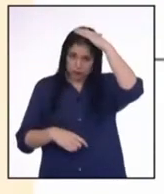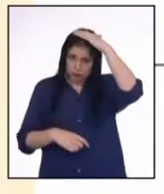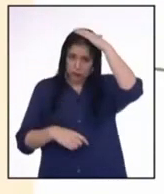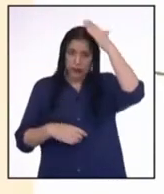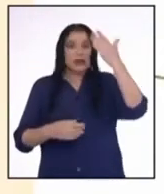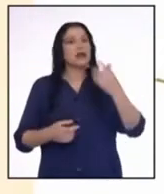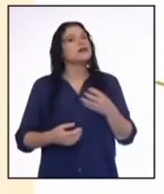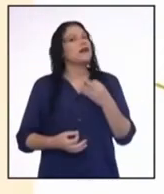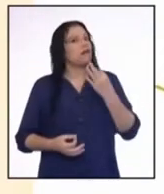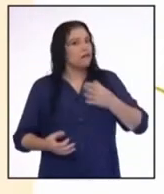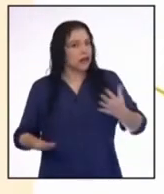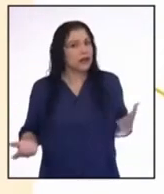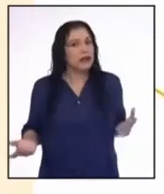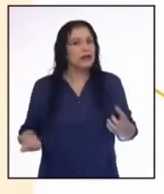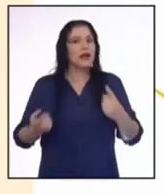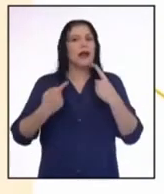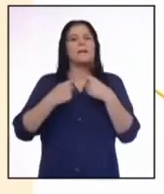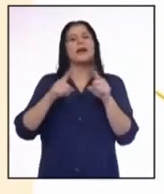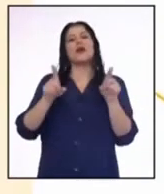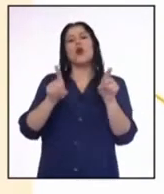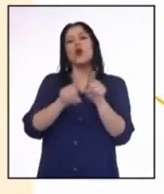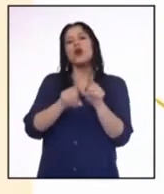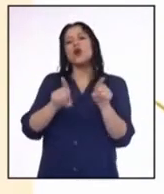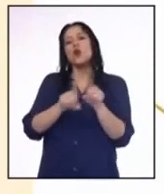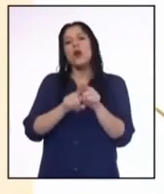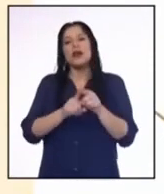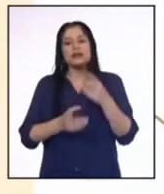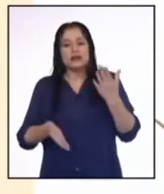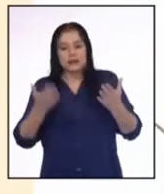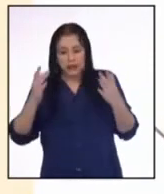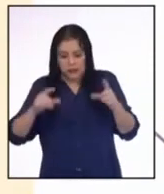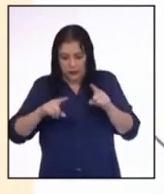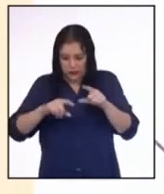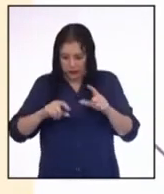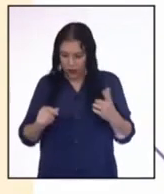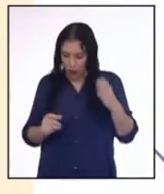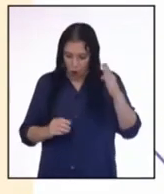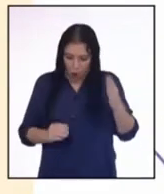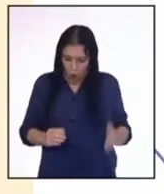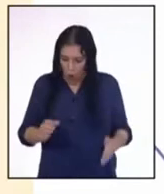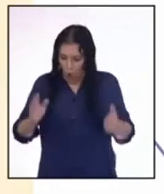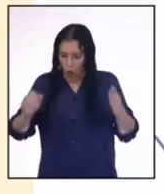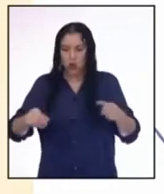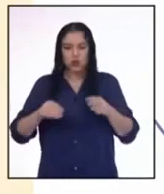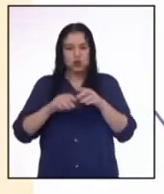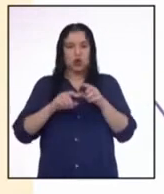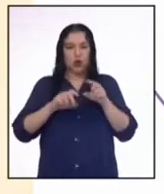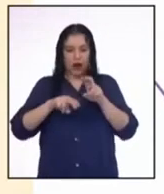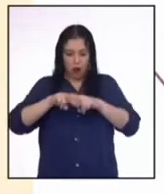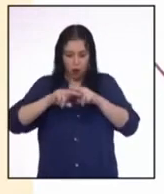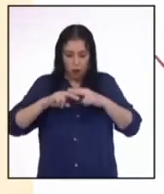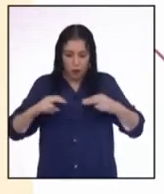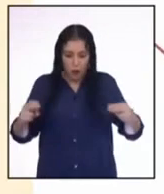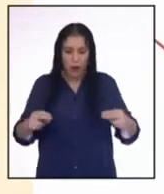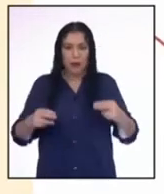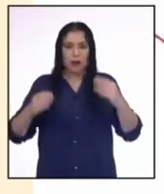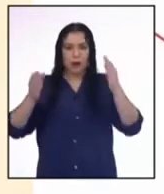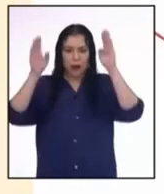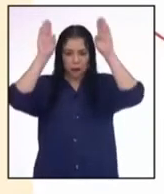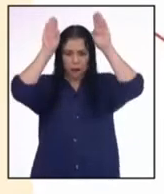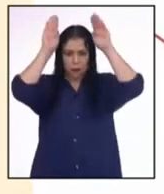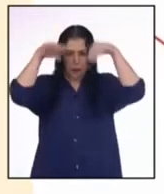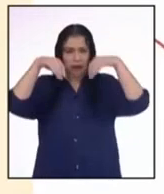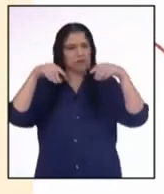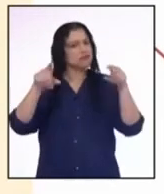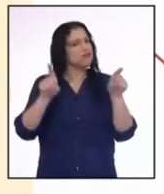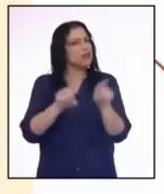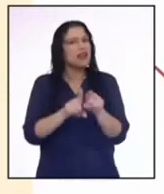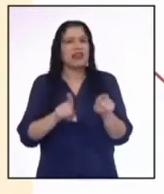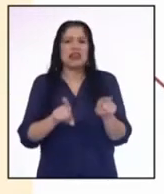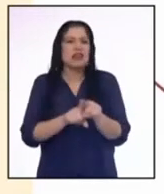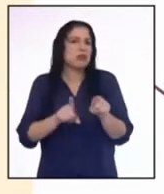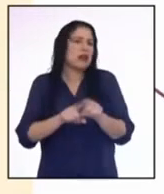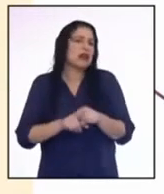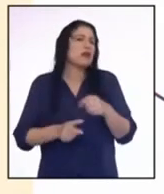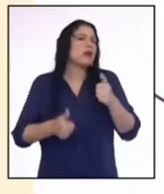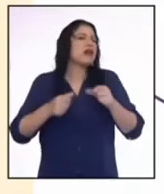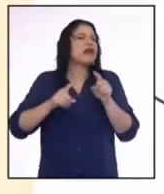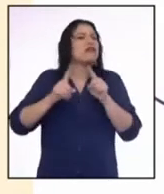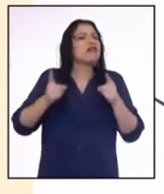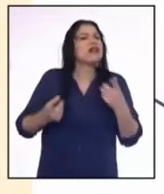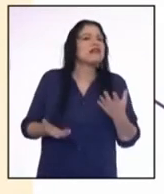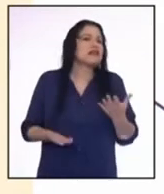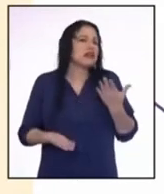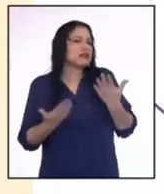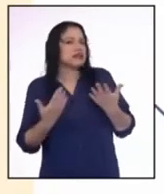lo cual es cierto. Pero de igual manera, si estás al lado del mueble y el techo colapsa, este te puede caer directamente encima y la diferencia